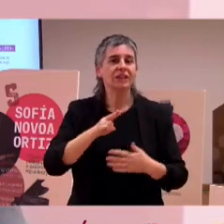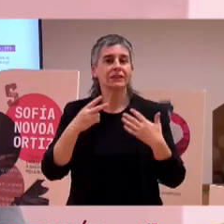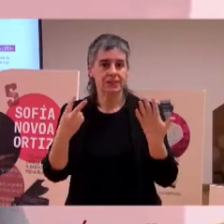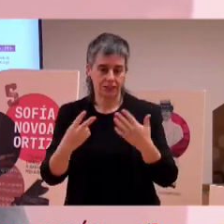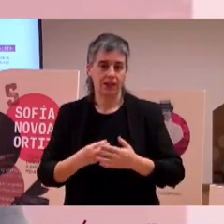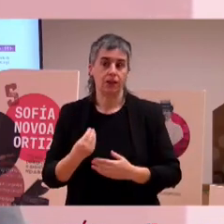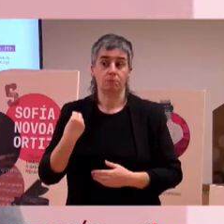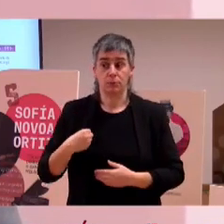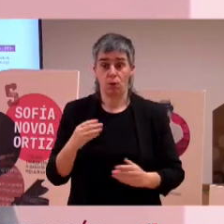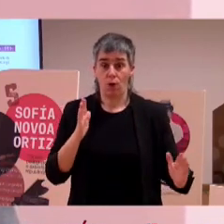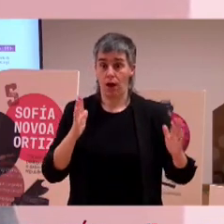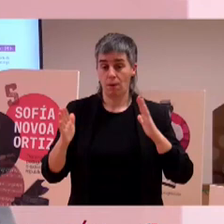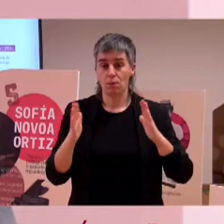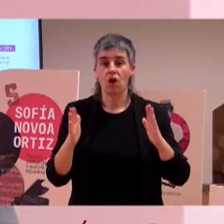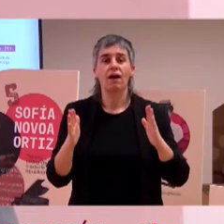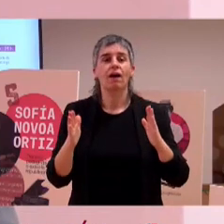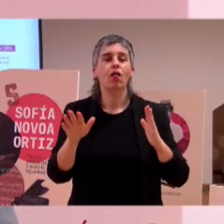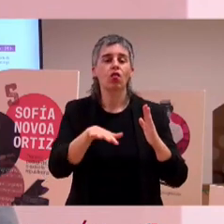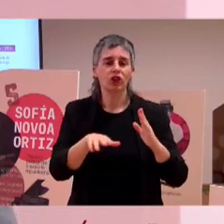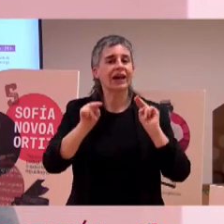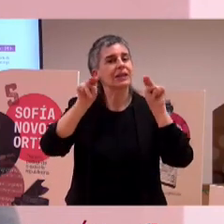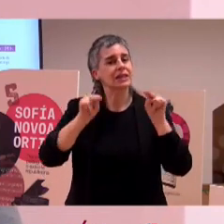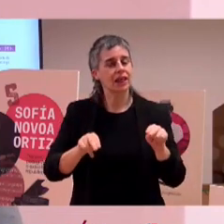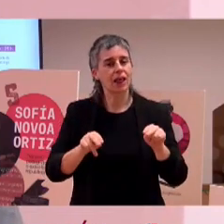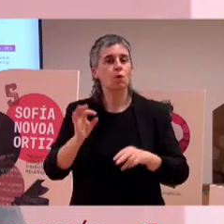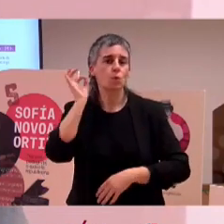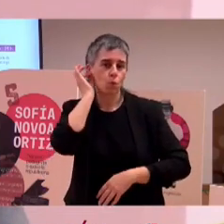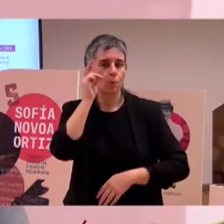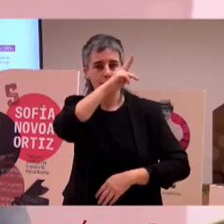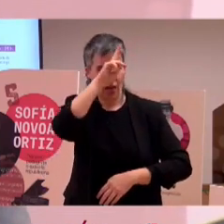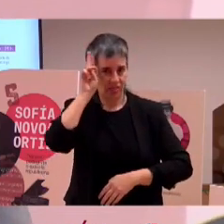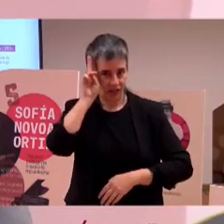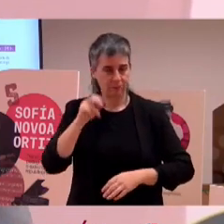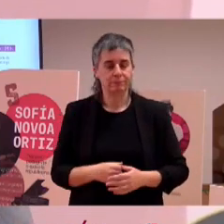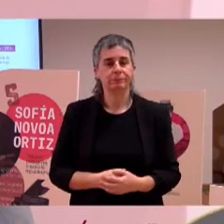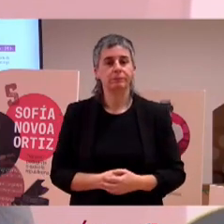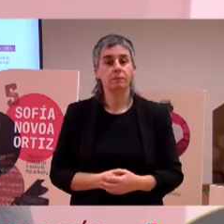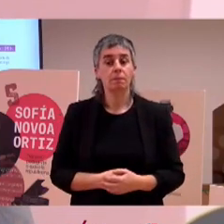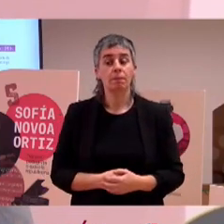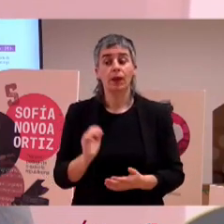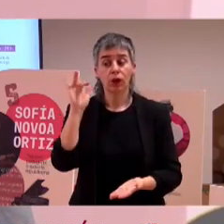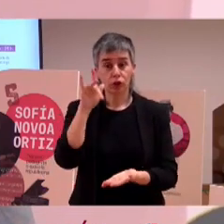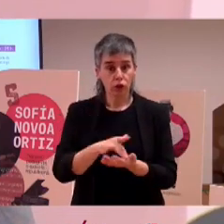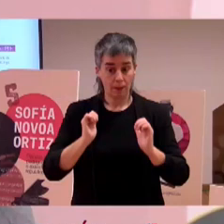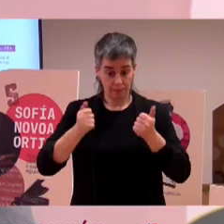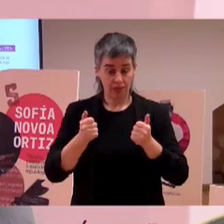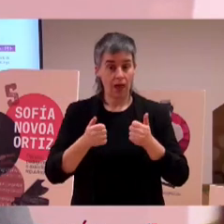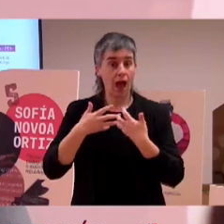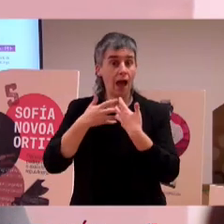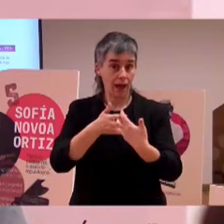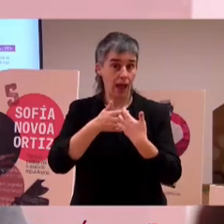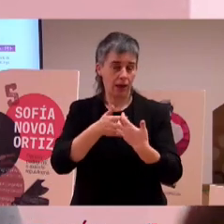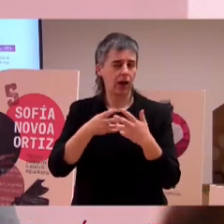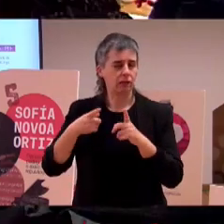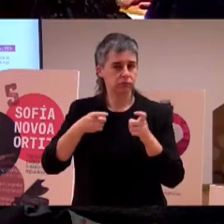na súa época na residencia de señoritas en Madrid, que cando chegou a guerra tivo que exiliarse